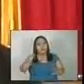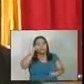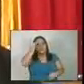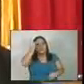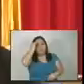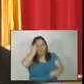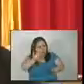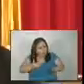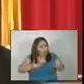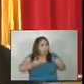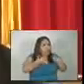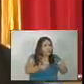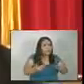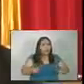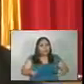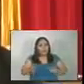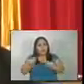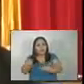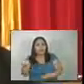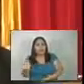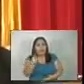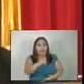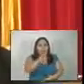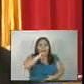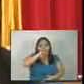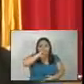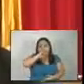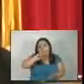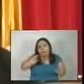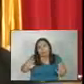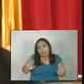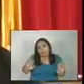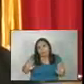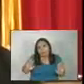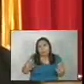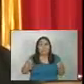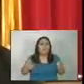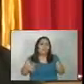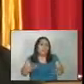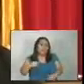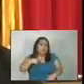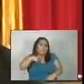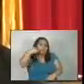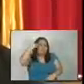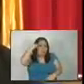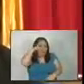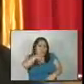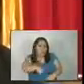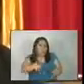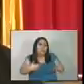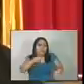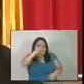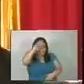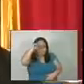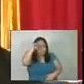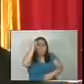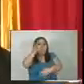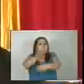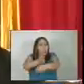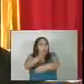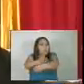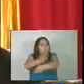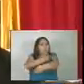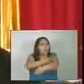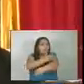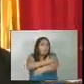máximos beneficios para las personas más pobres, pero lo que se ha hecho me parece que es un buen paso dado. Pero